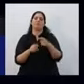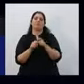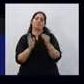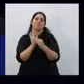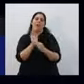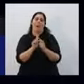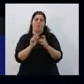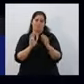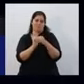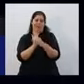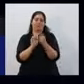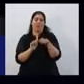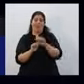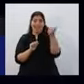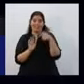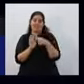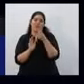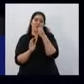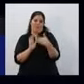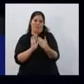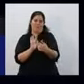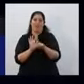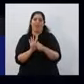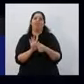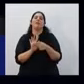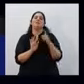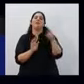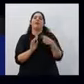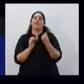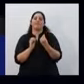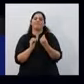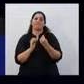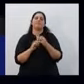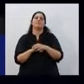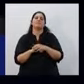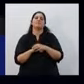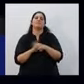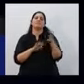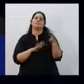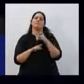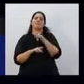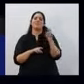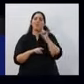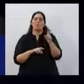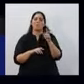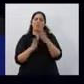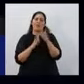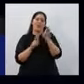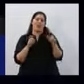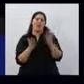debido al éxito que tuvo y que ha permitido que alrededor de 100 mil estudiantes